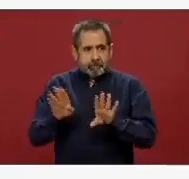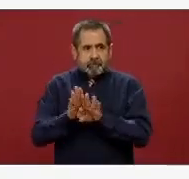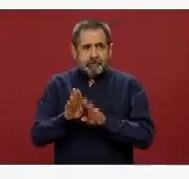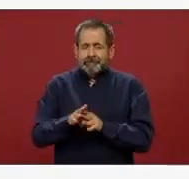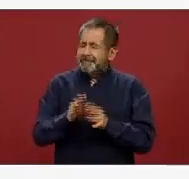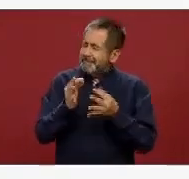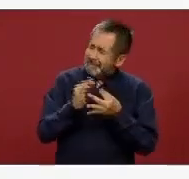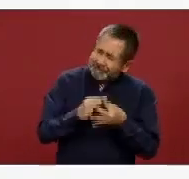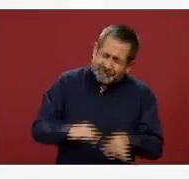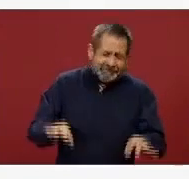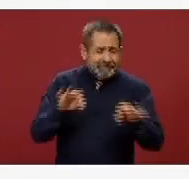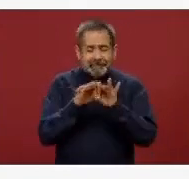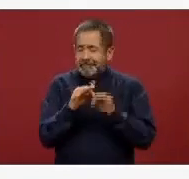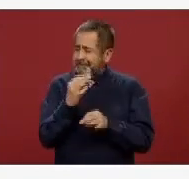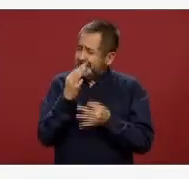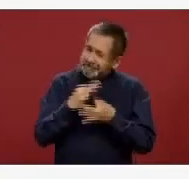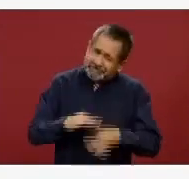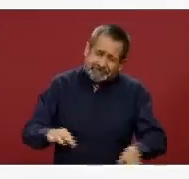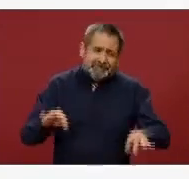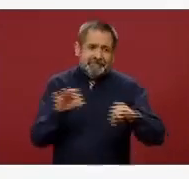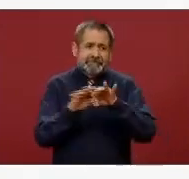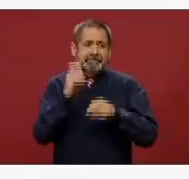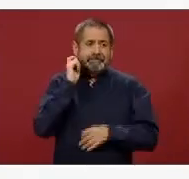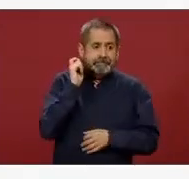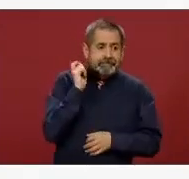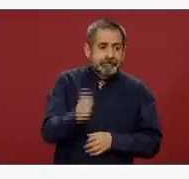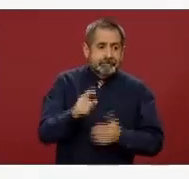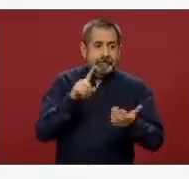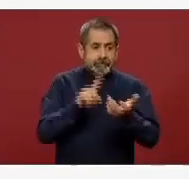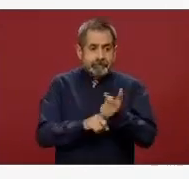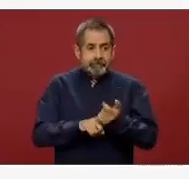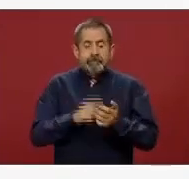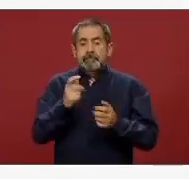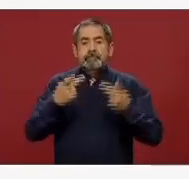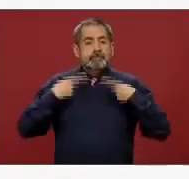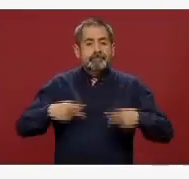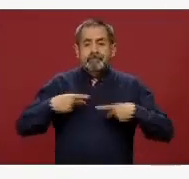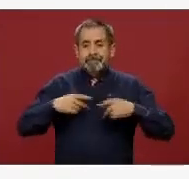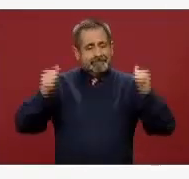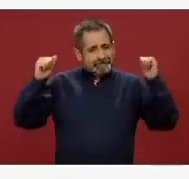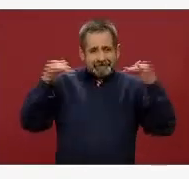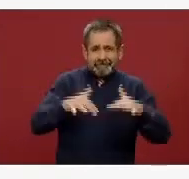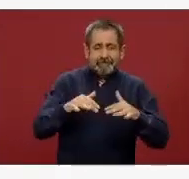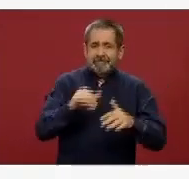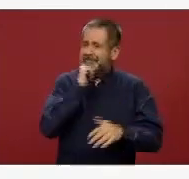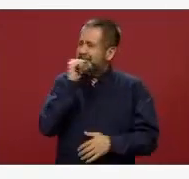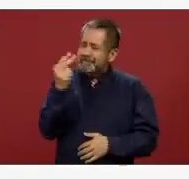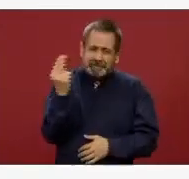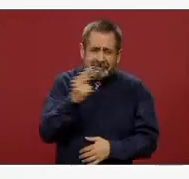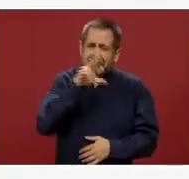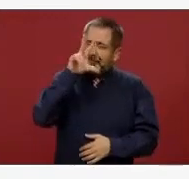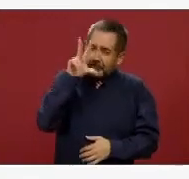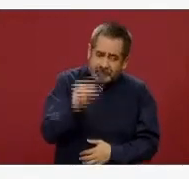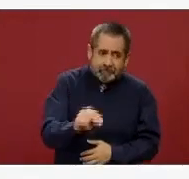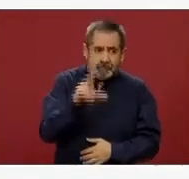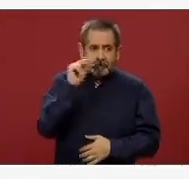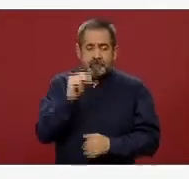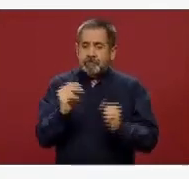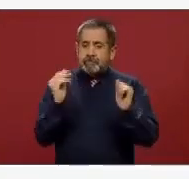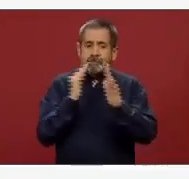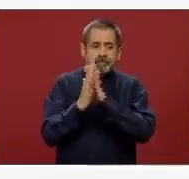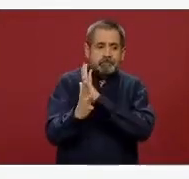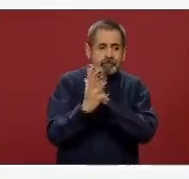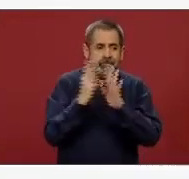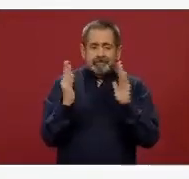enfatizo, drásticamente, vuelvo a enfatizar, drásticamente la movilidad de